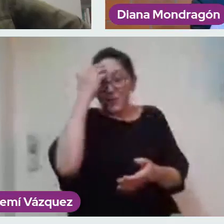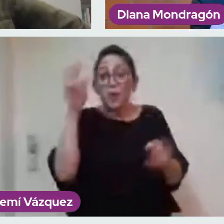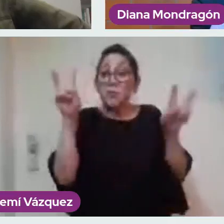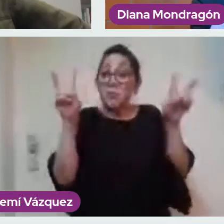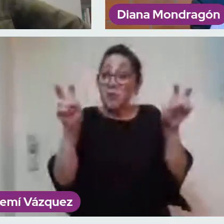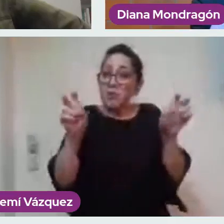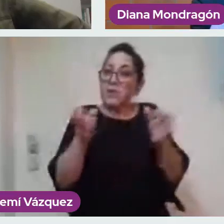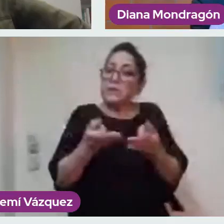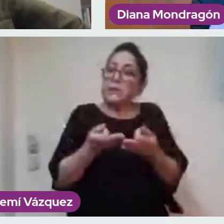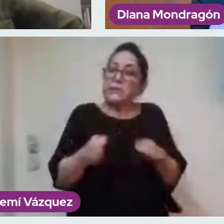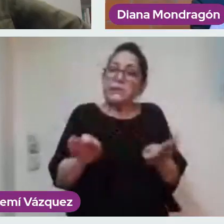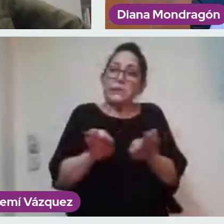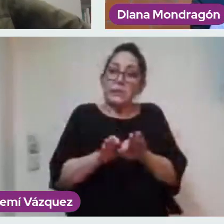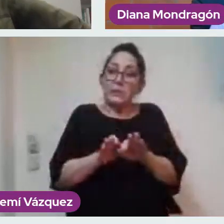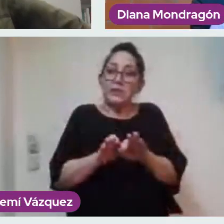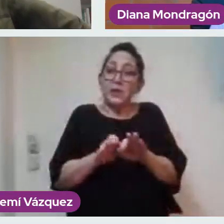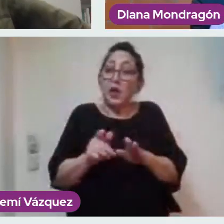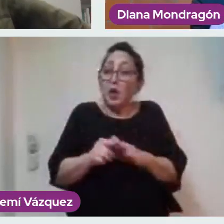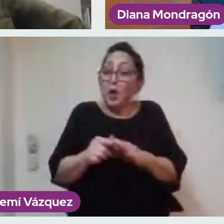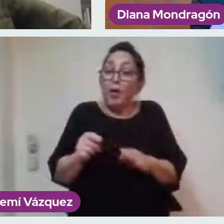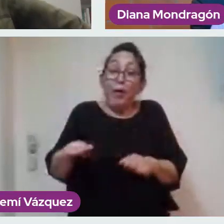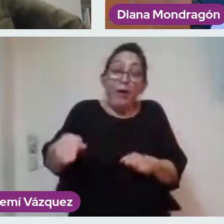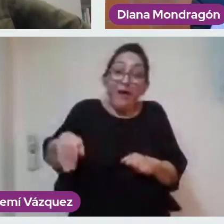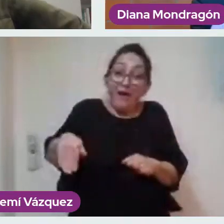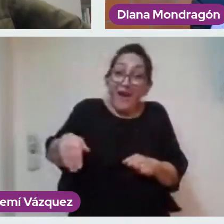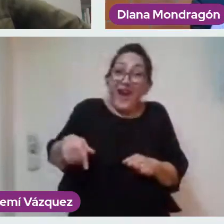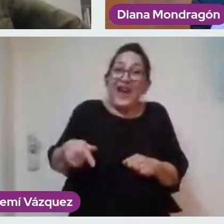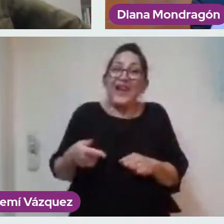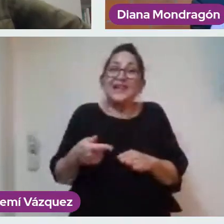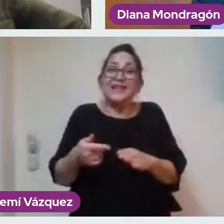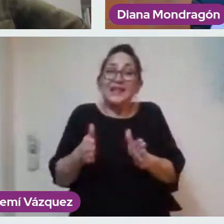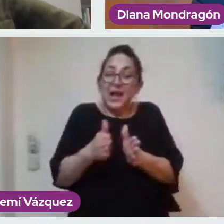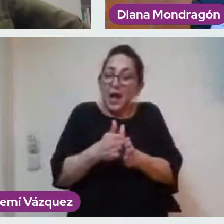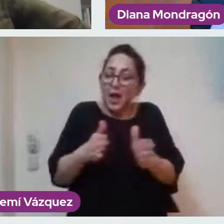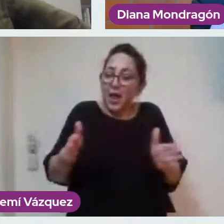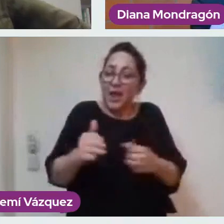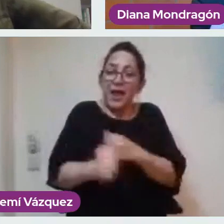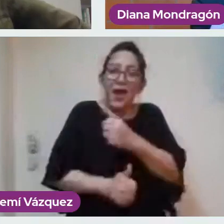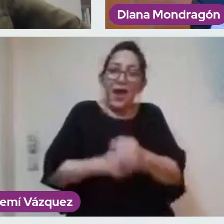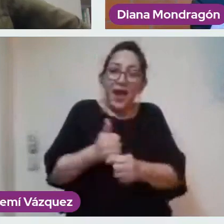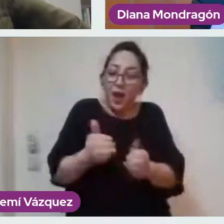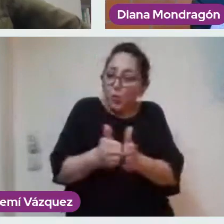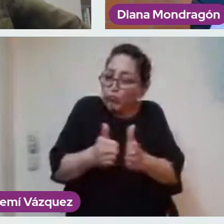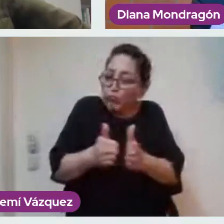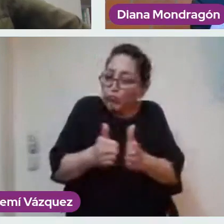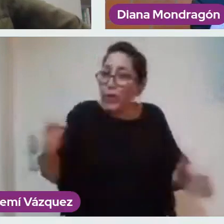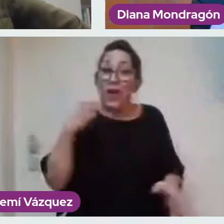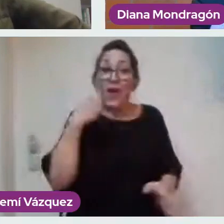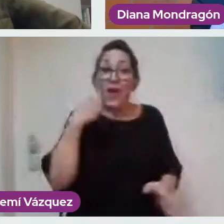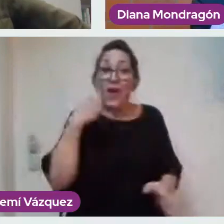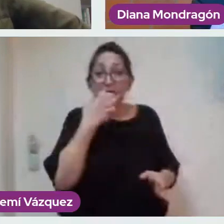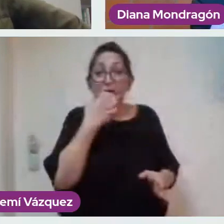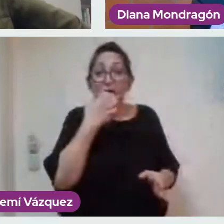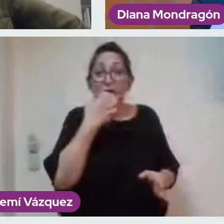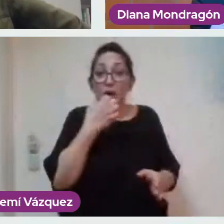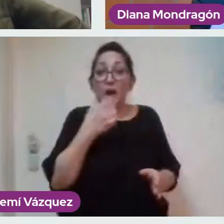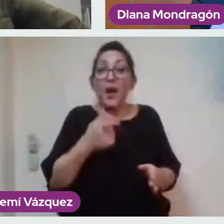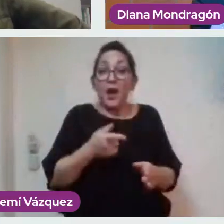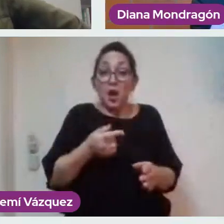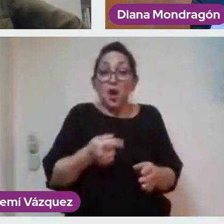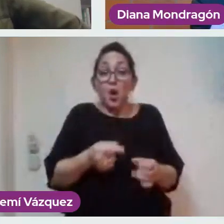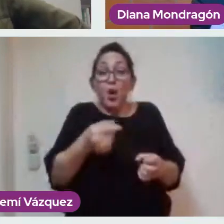ciclo escolar, como bien decías, ¿no? Esto es desde inicio de año, identificar esta